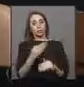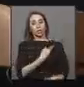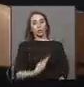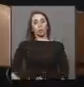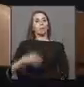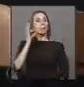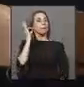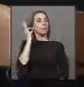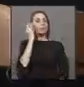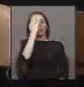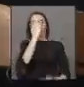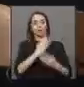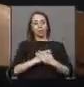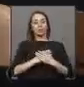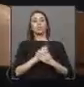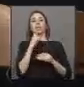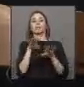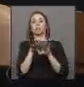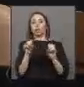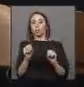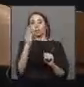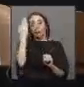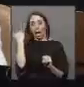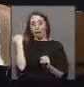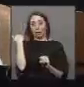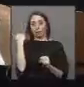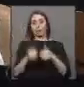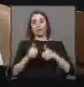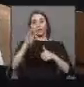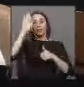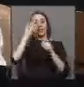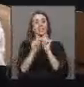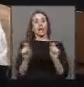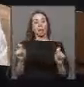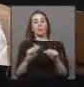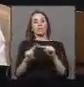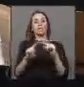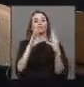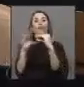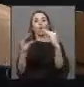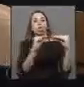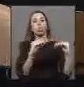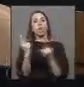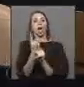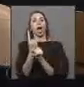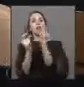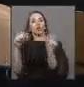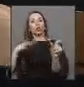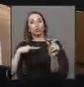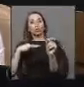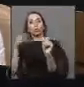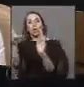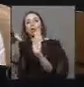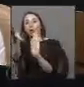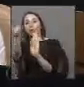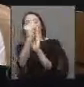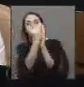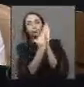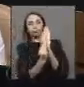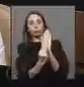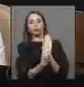presidenta se comprometió y que recogió en los diálogos ciudadanos, en las campañas y además como parte del gobierno.